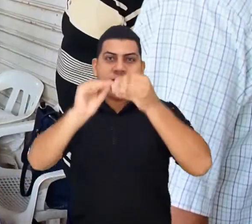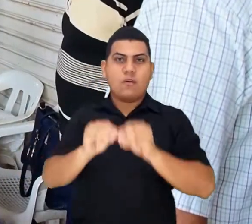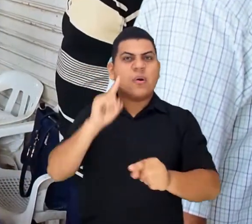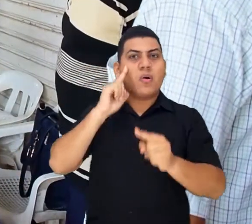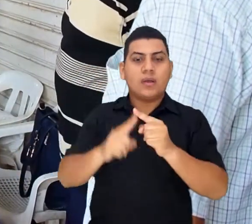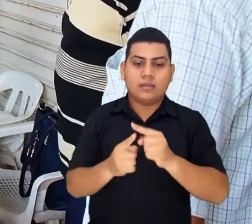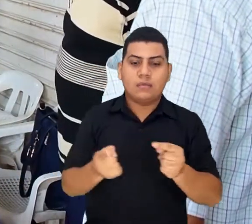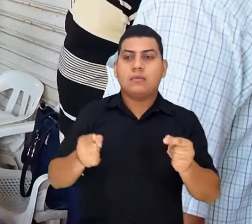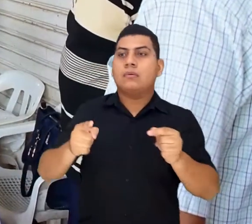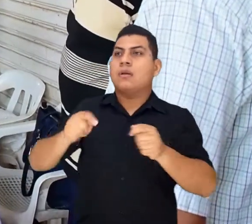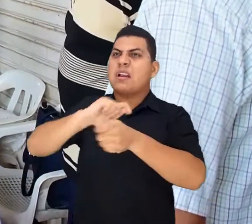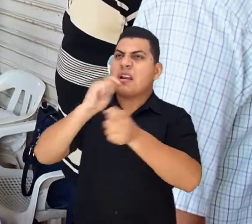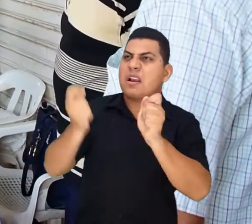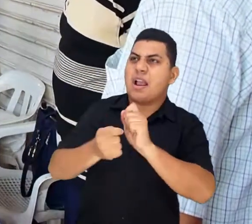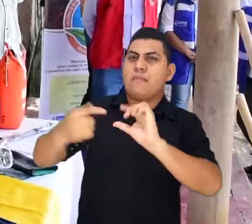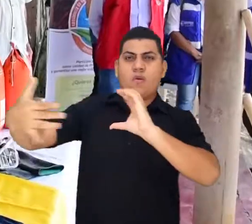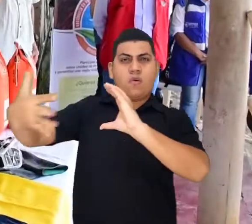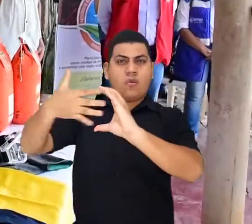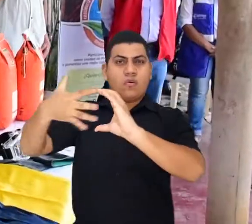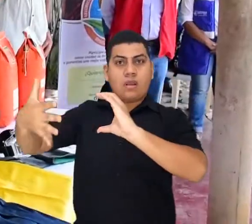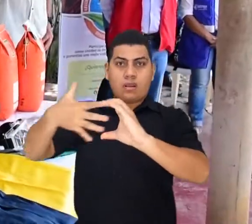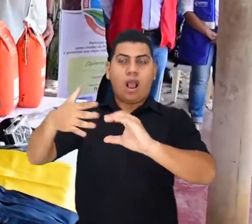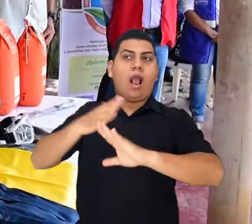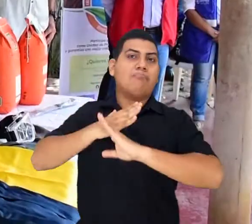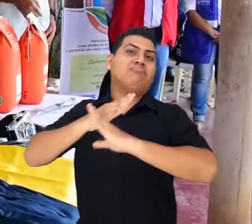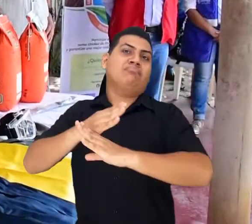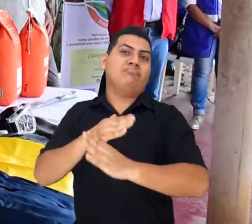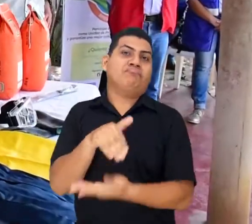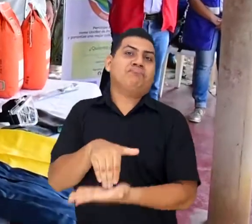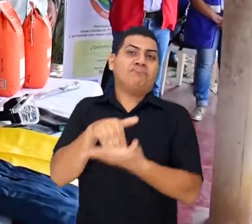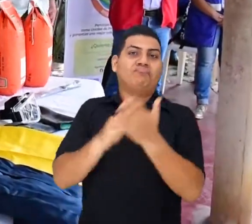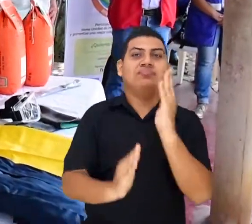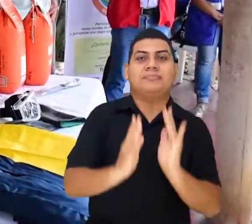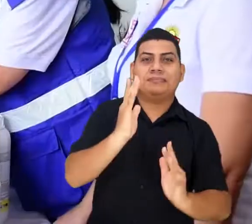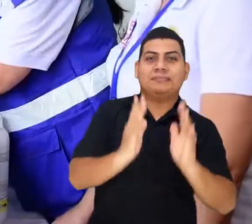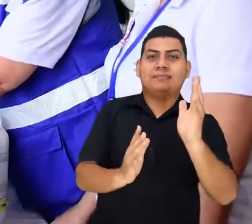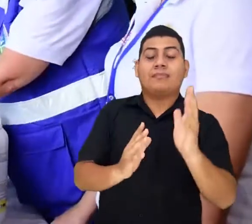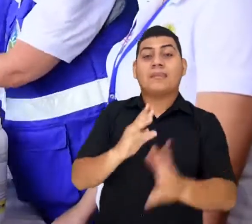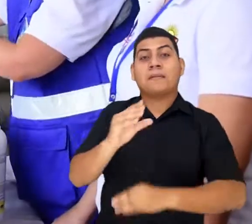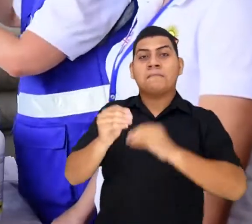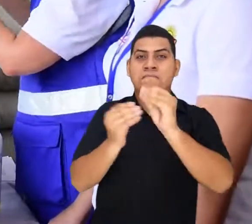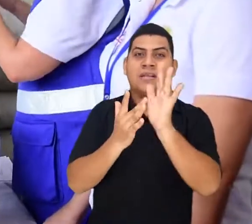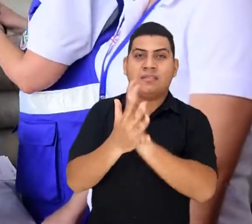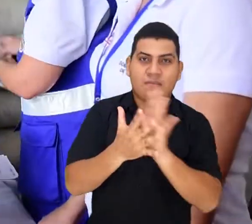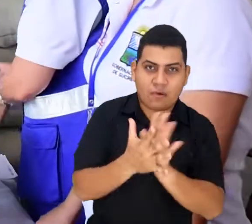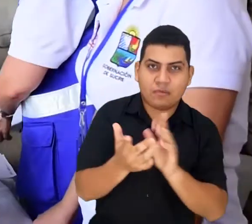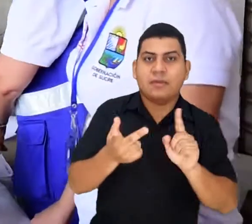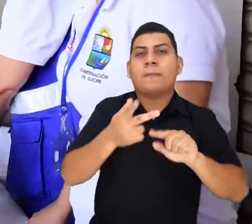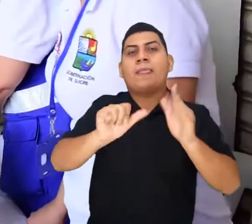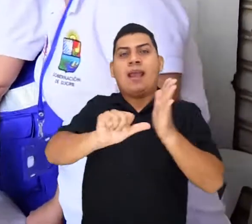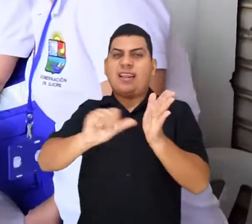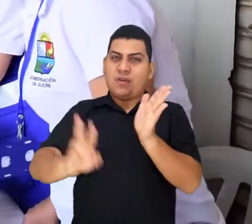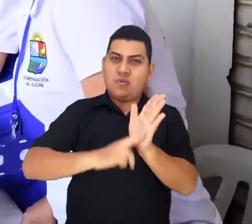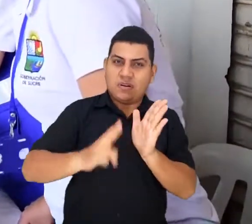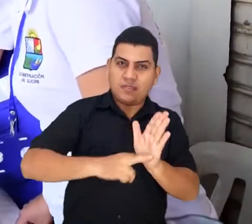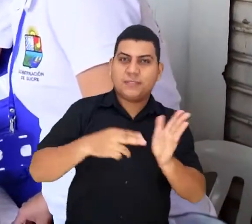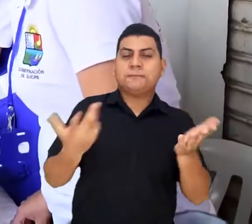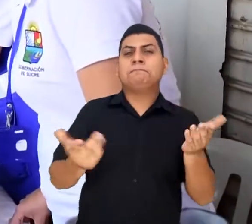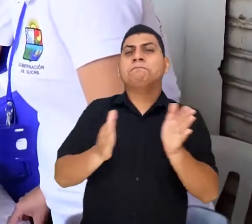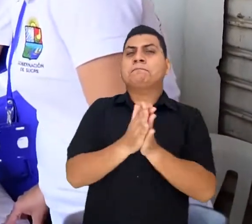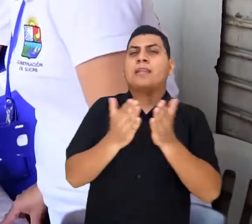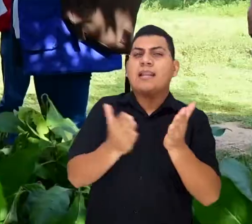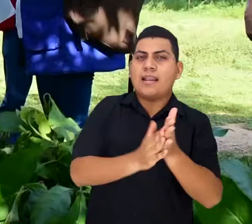para aumentar esta resiliencia frente al cambio climático. Además, la producción de informes, artículos de